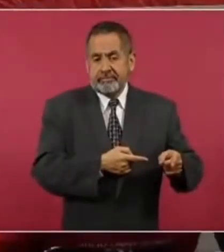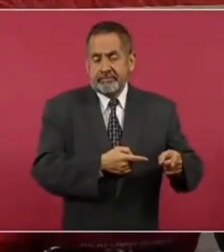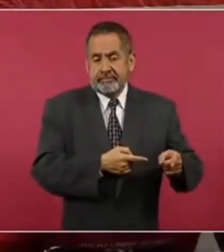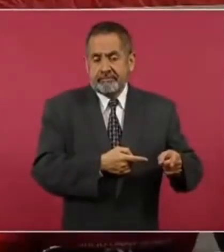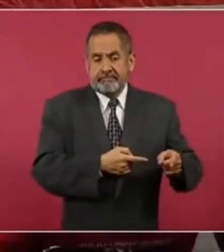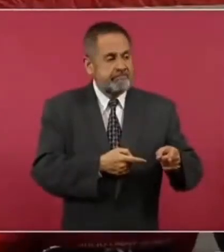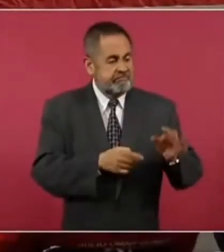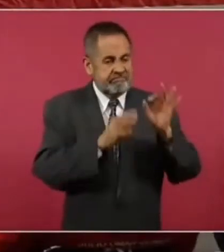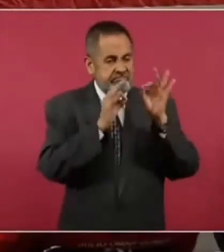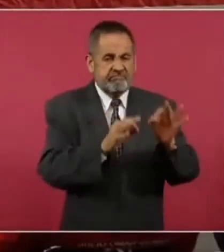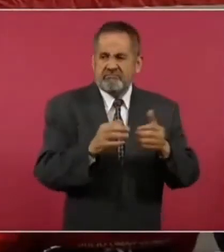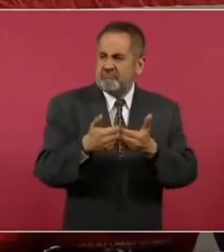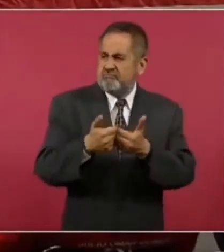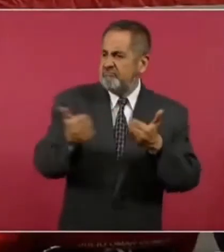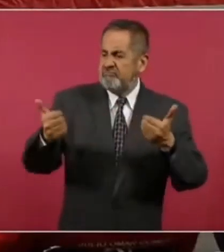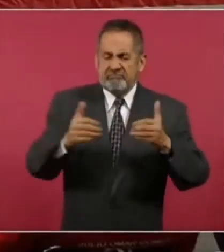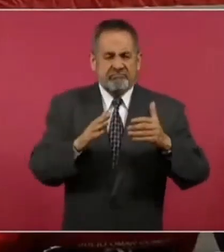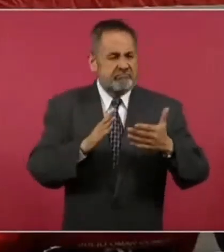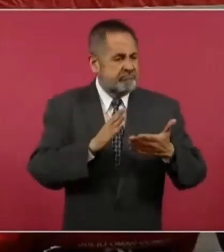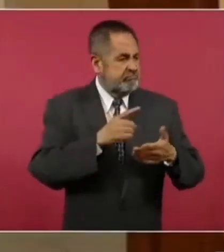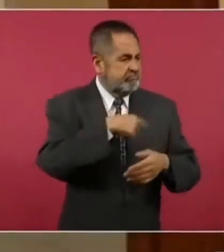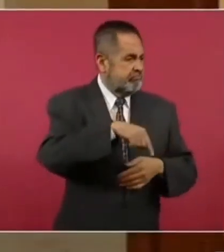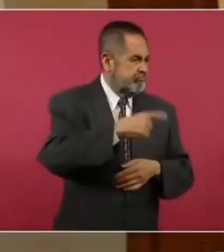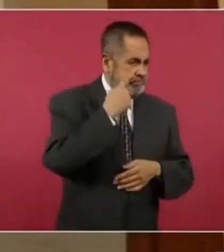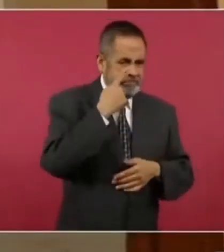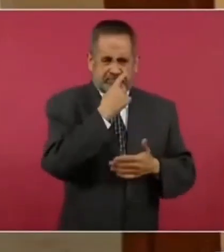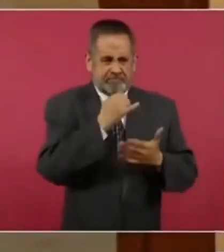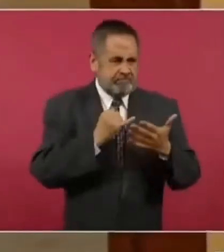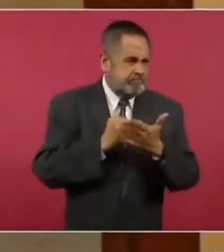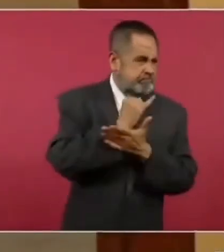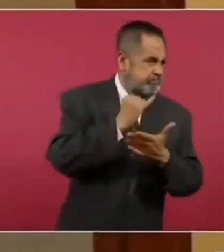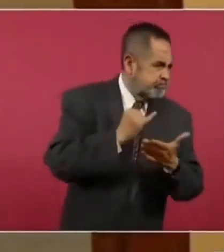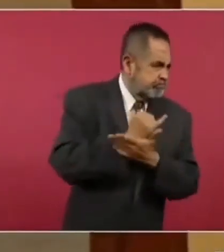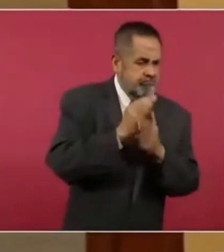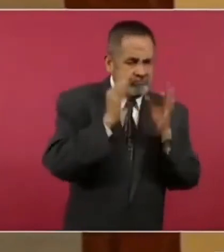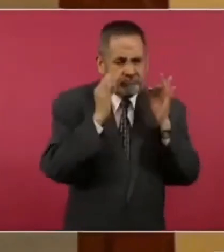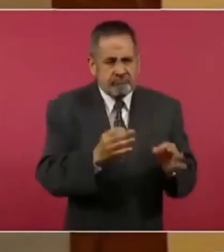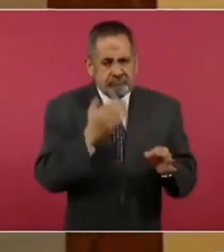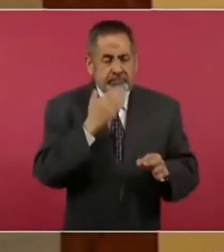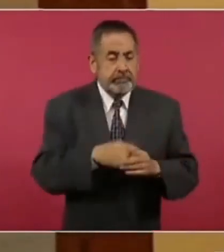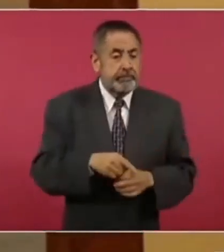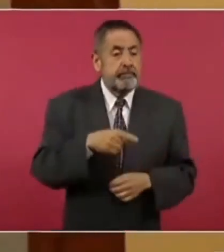no solo fue independiente la Corte de